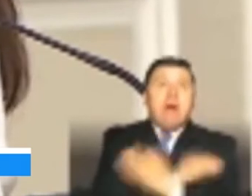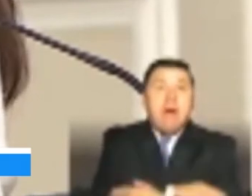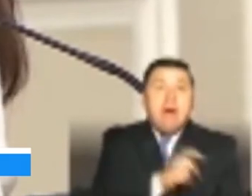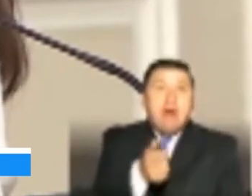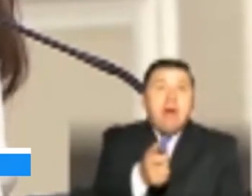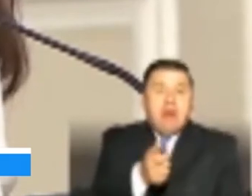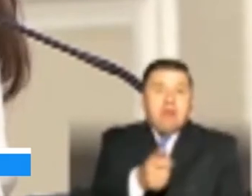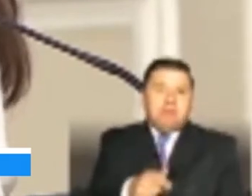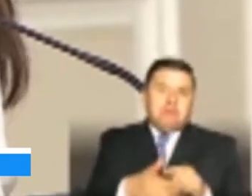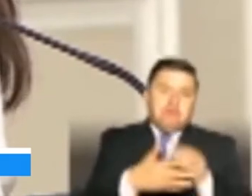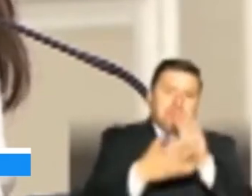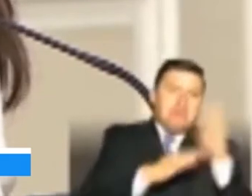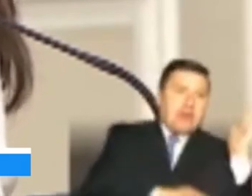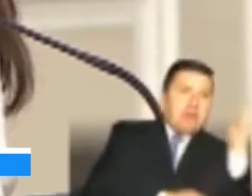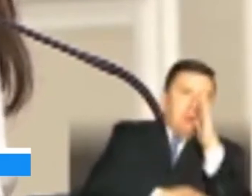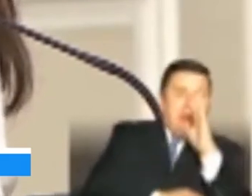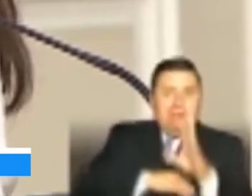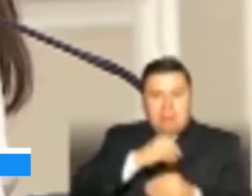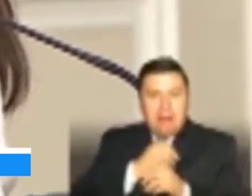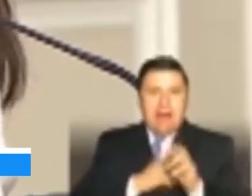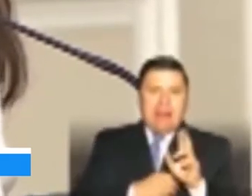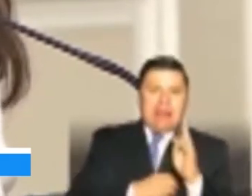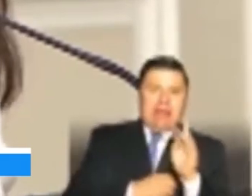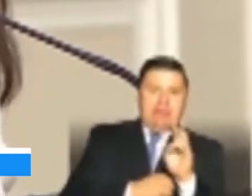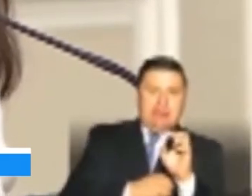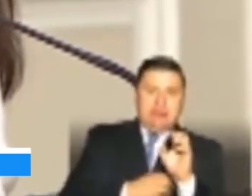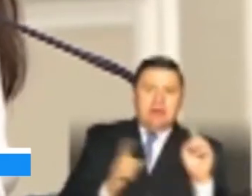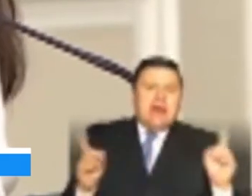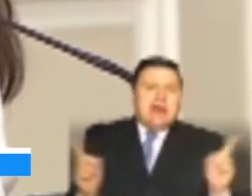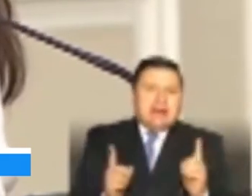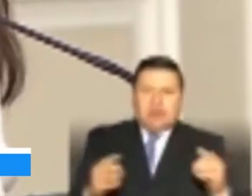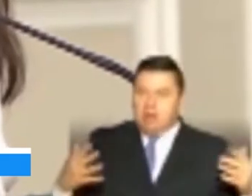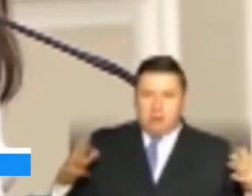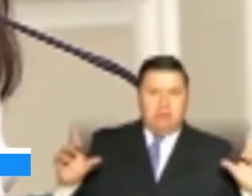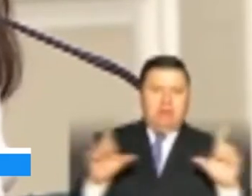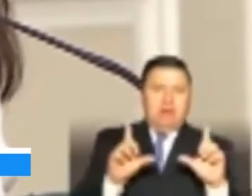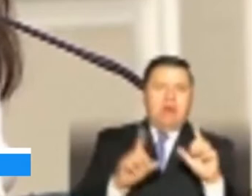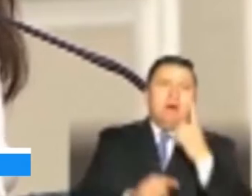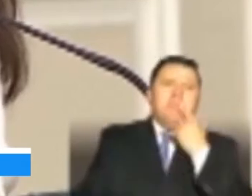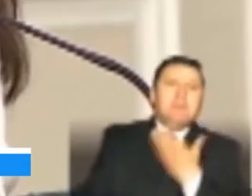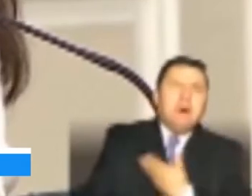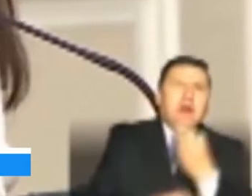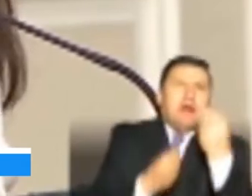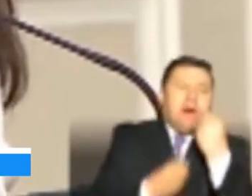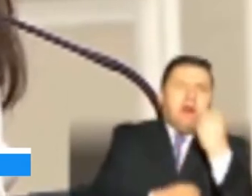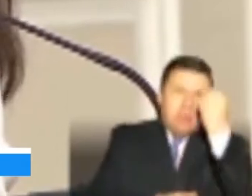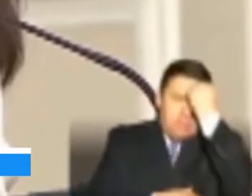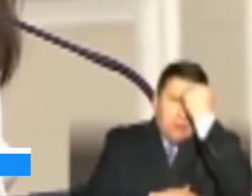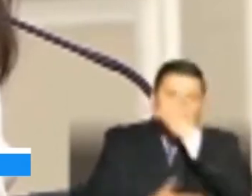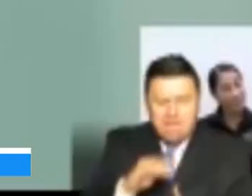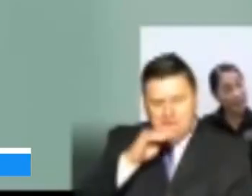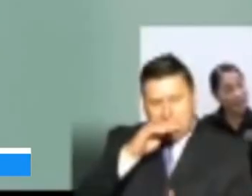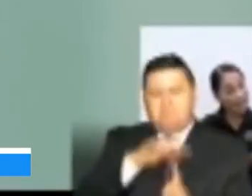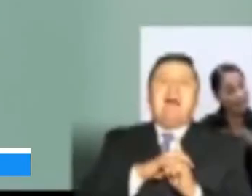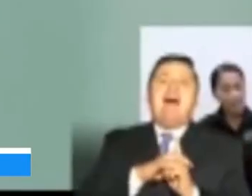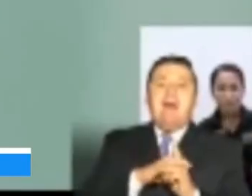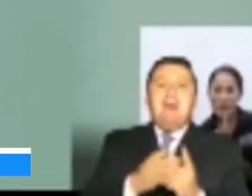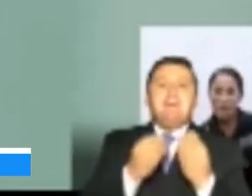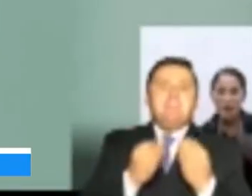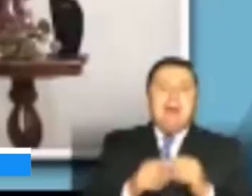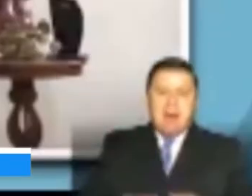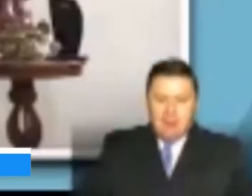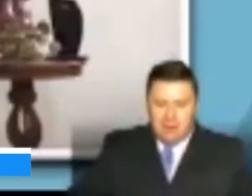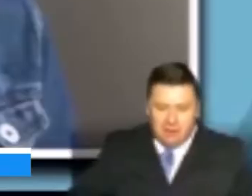tiene una franja de mediodía y se complementa con RTVC. En resumen, para los padres, para los maestros y para quienes nos siguen, vamos a